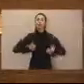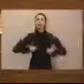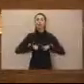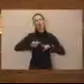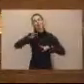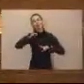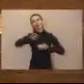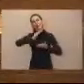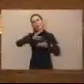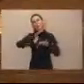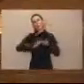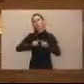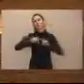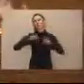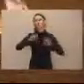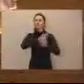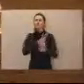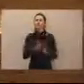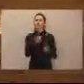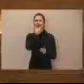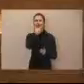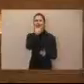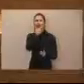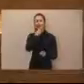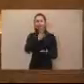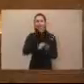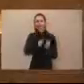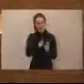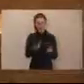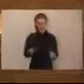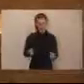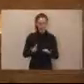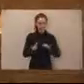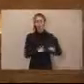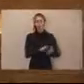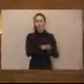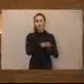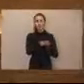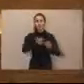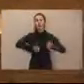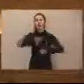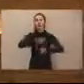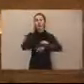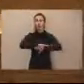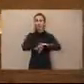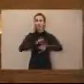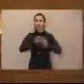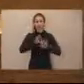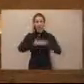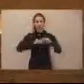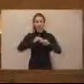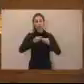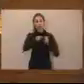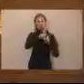parte que parece como más fácil de solucionar. Se hablaba de que había problemas de organización administrativa para poder acometer uno de los dos